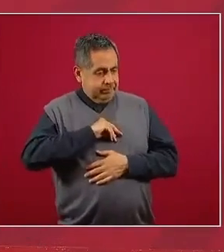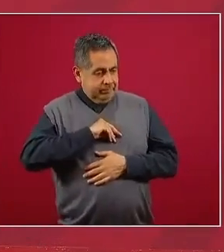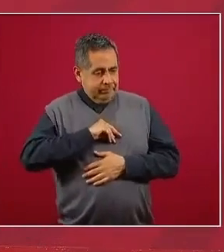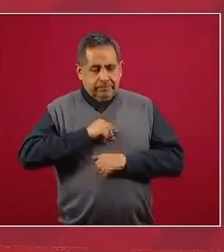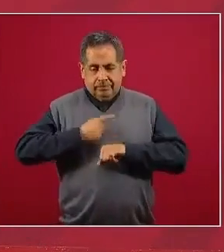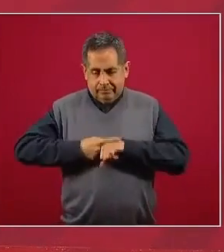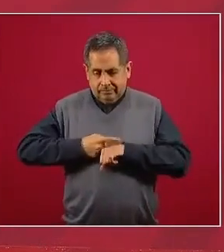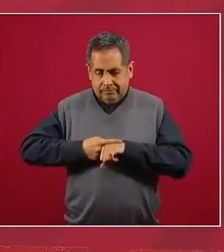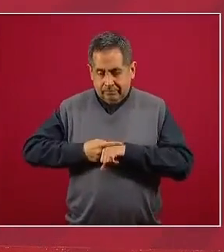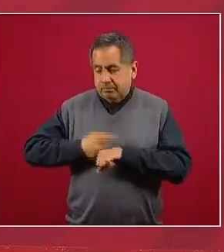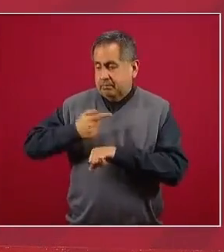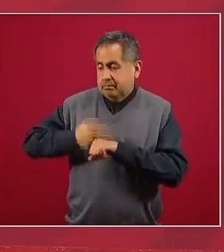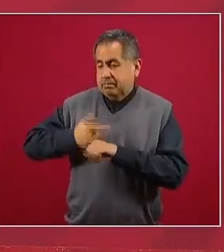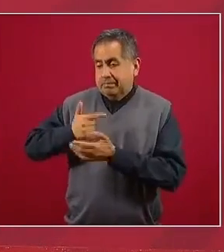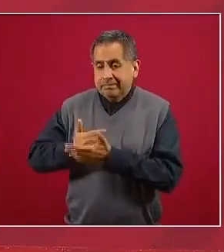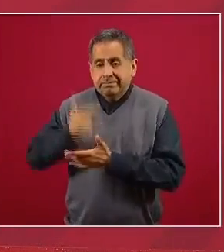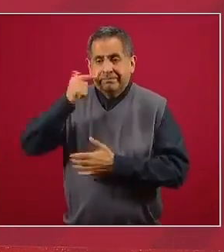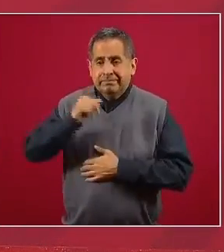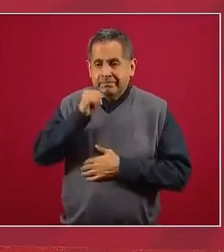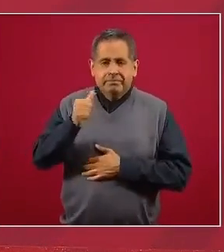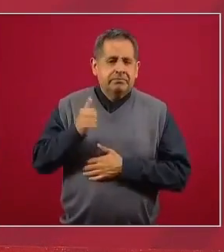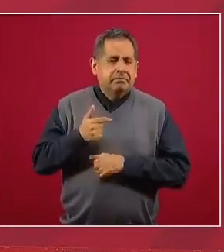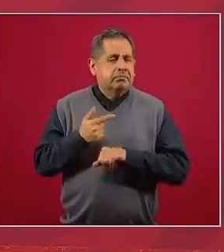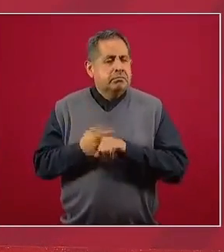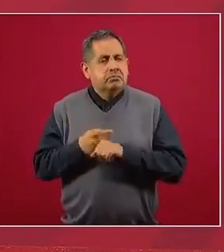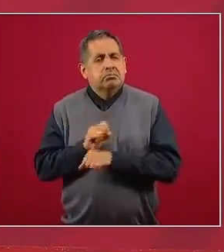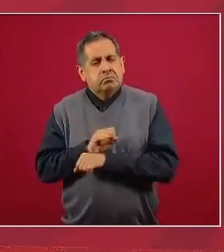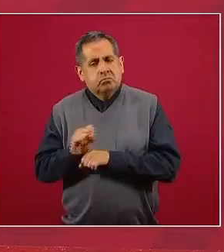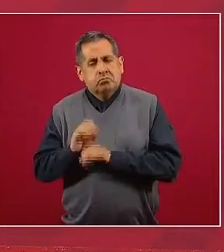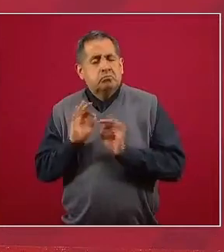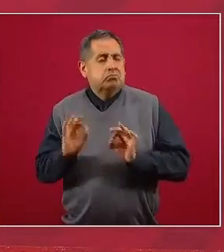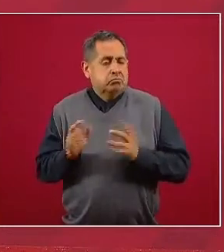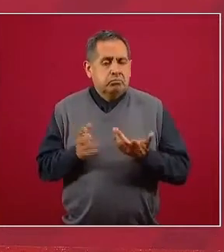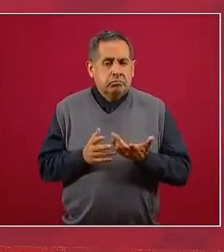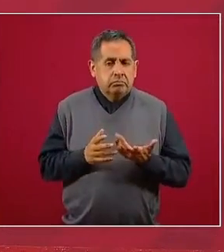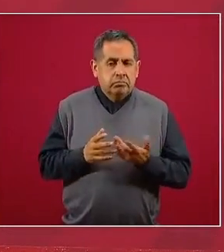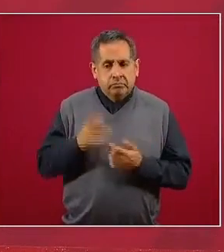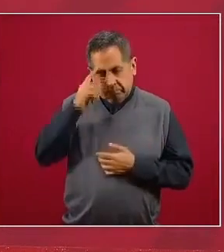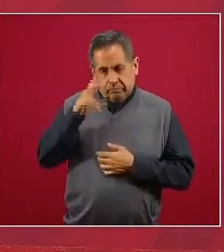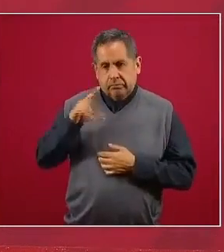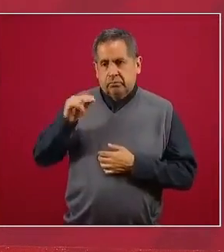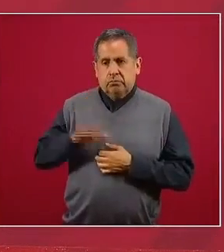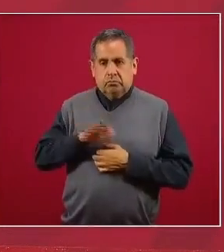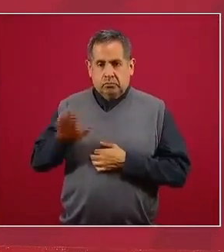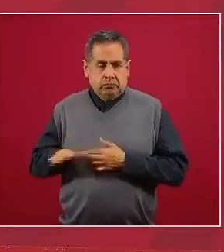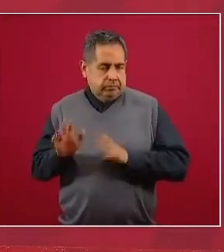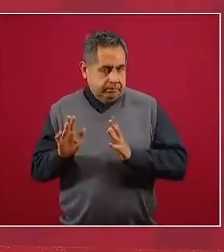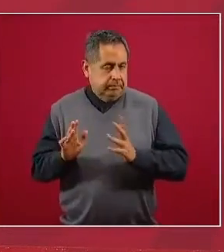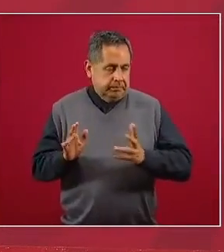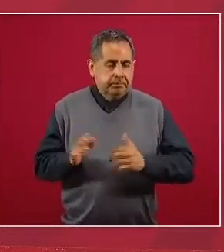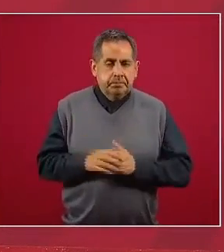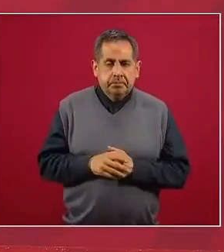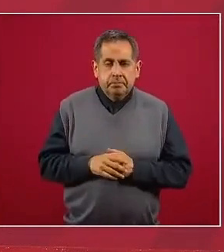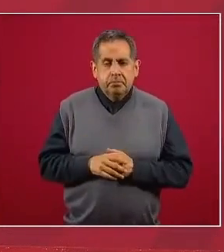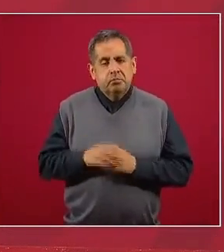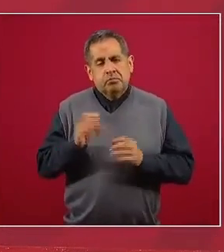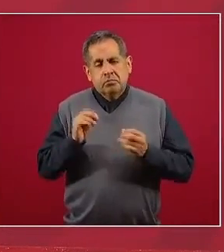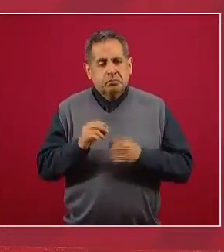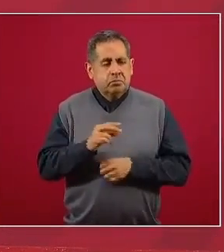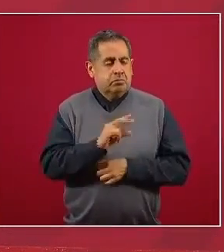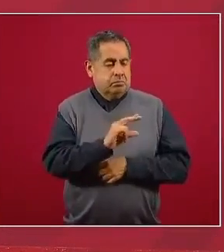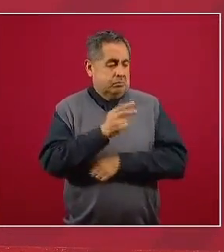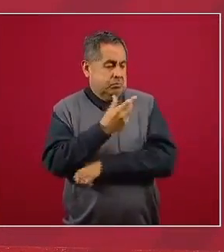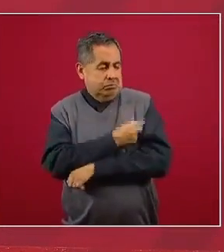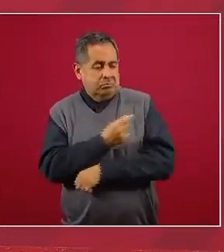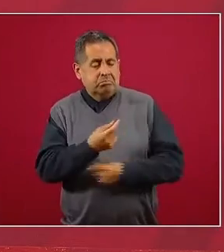existir enfermedad, pero que el comportamiento sea leve, incluyendo que no sea letal la enfermedad. Y una utilidad